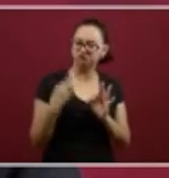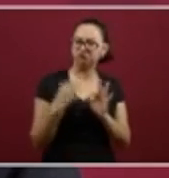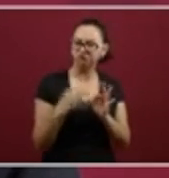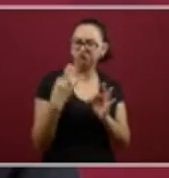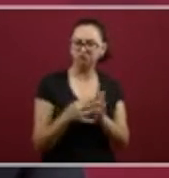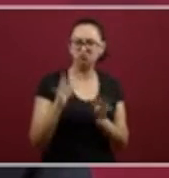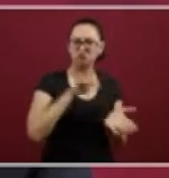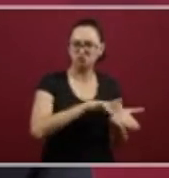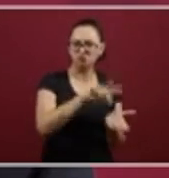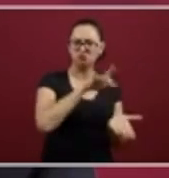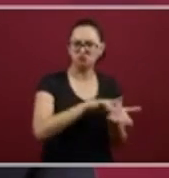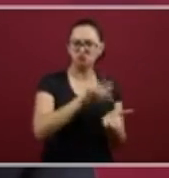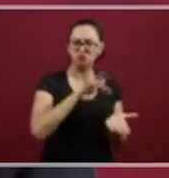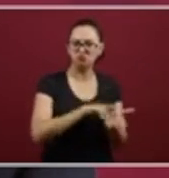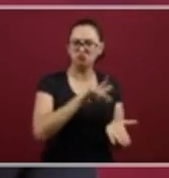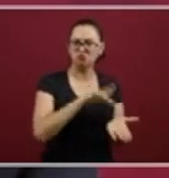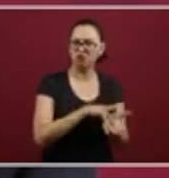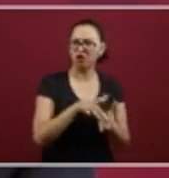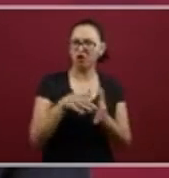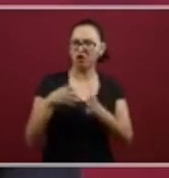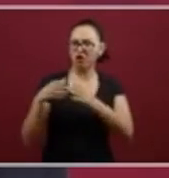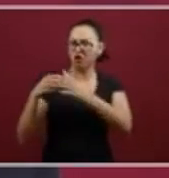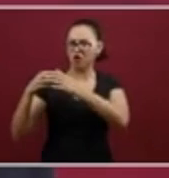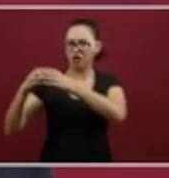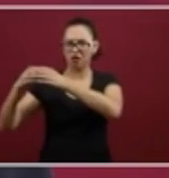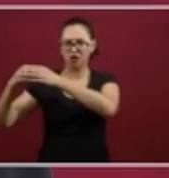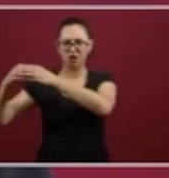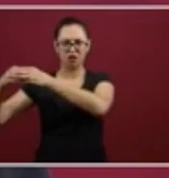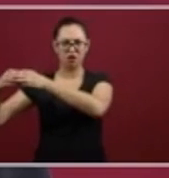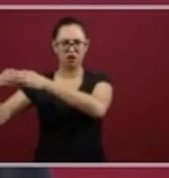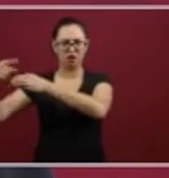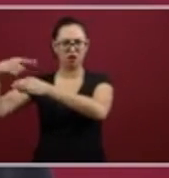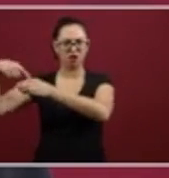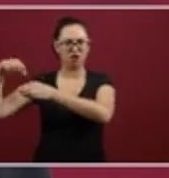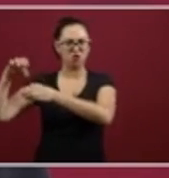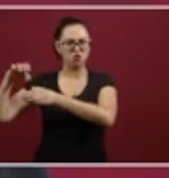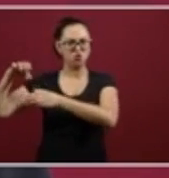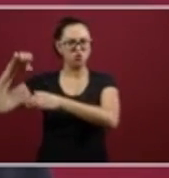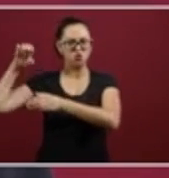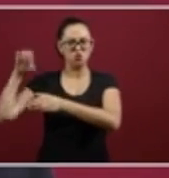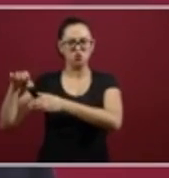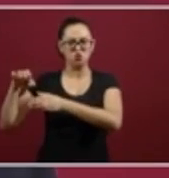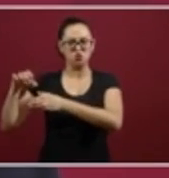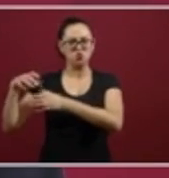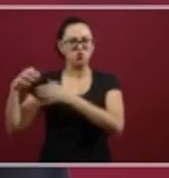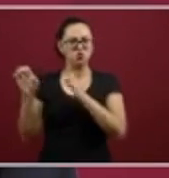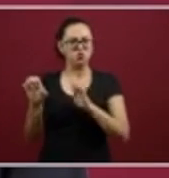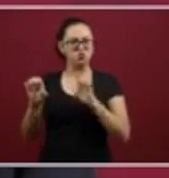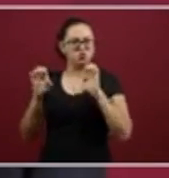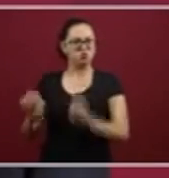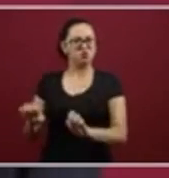contribuyendo, y los de mero arriba,